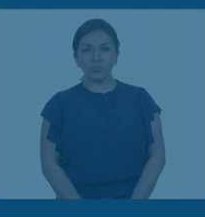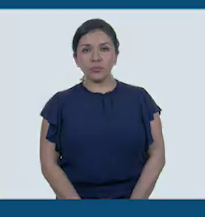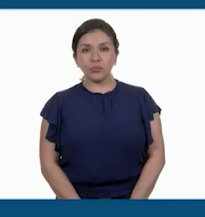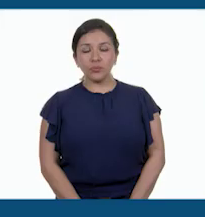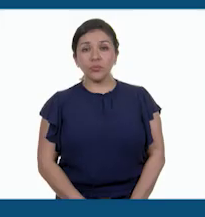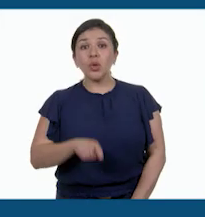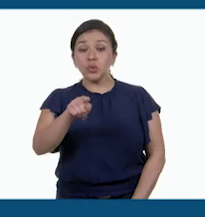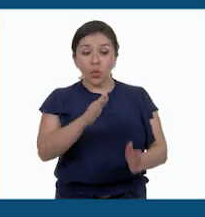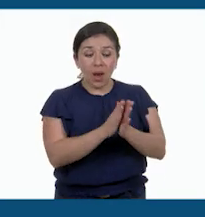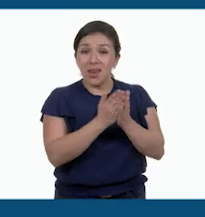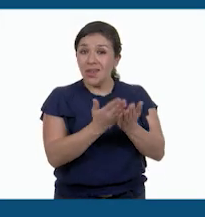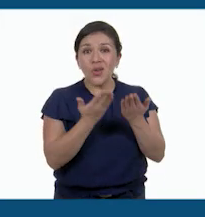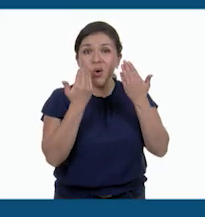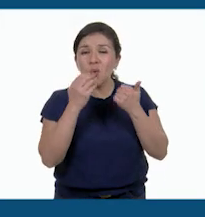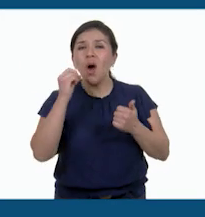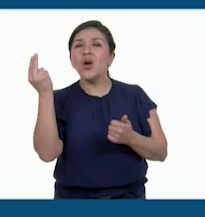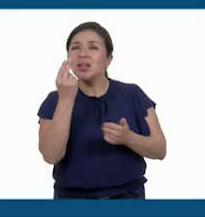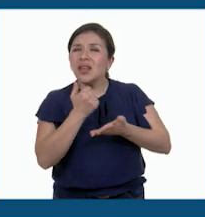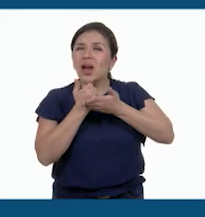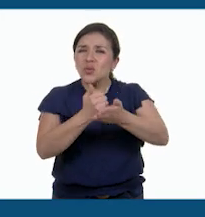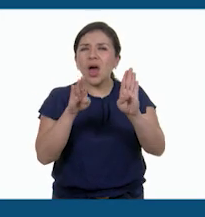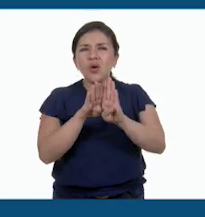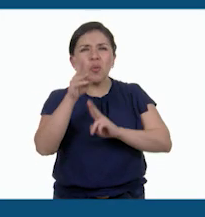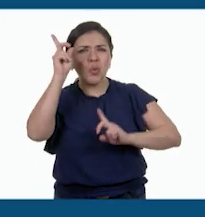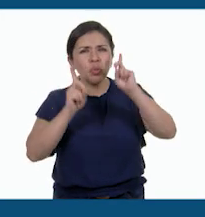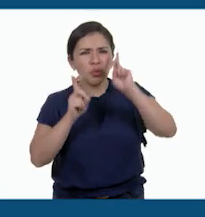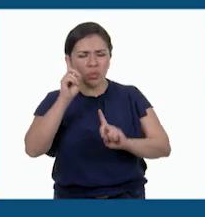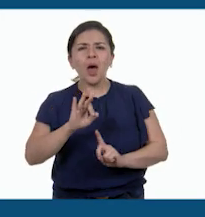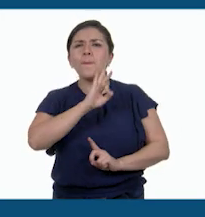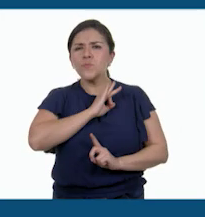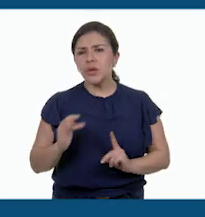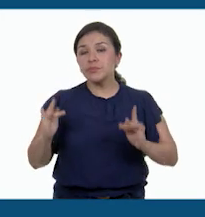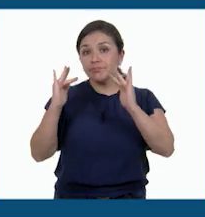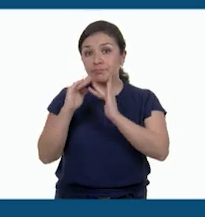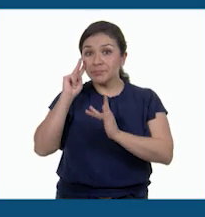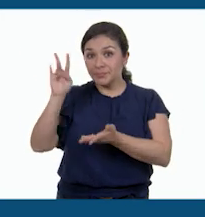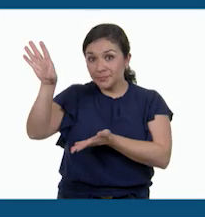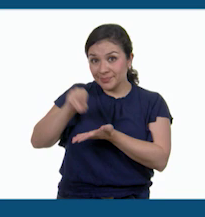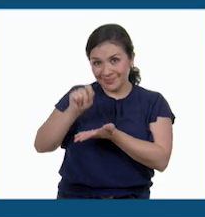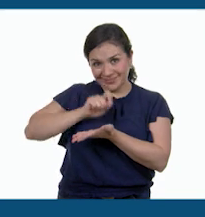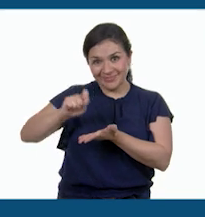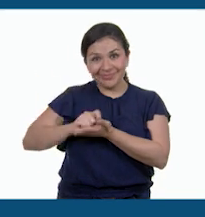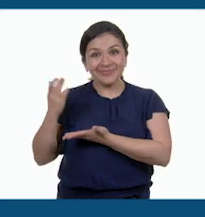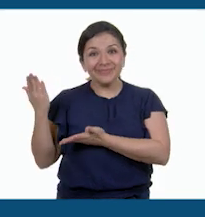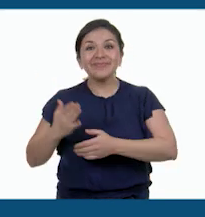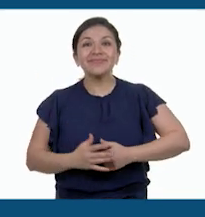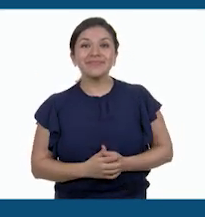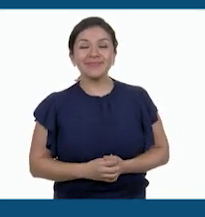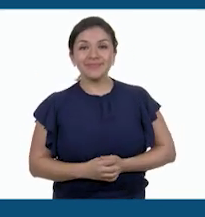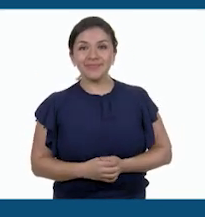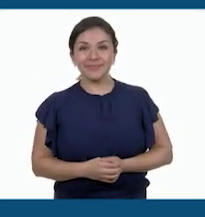Si no tienes el libro de texto o necesitas ayuda para responder las preguntas, contáctanos.